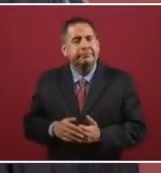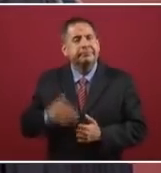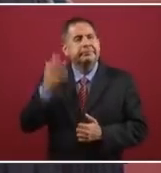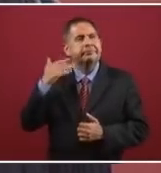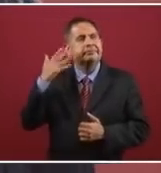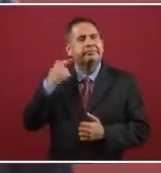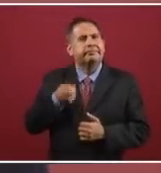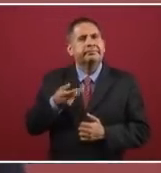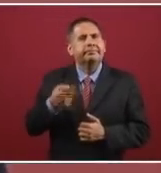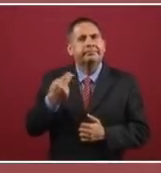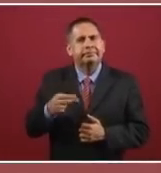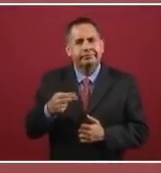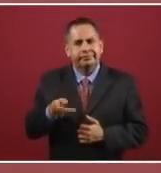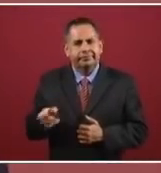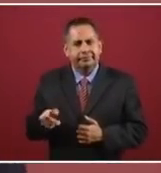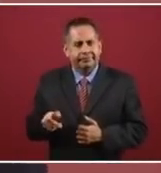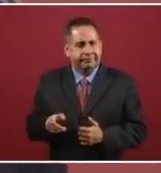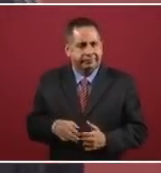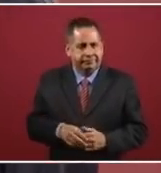la